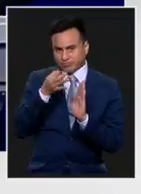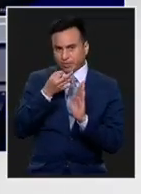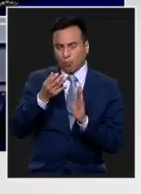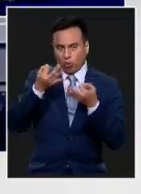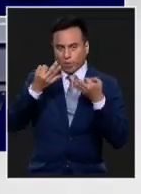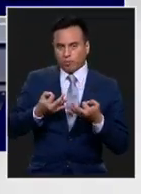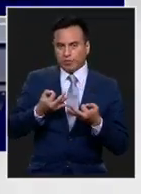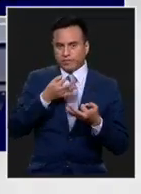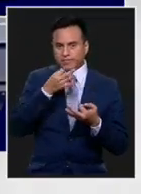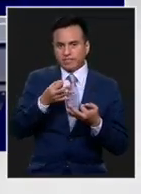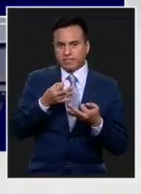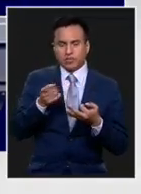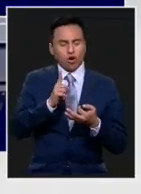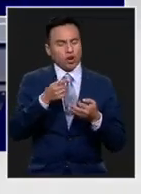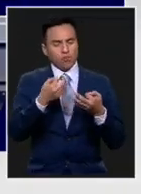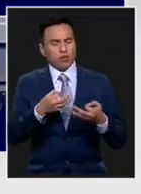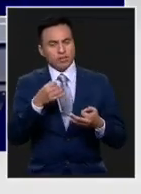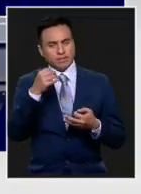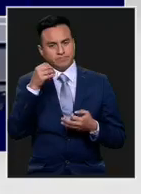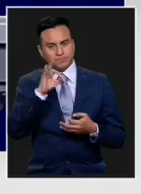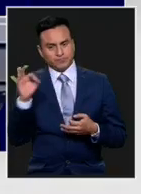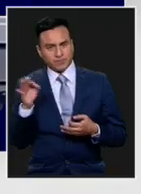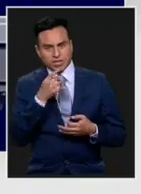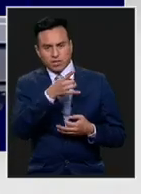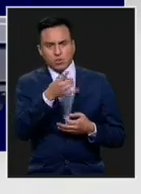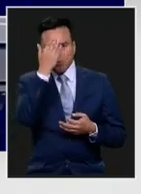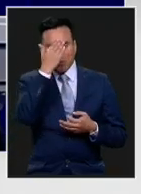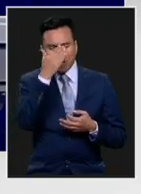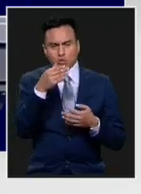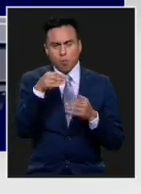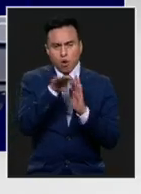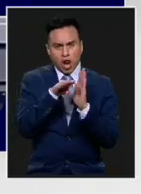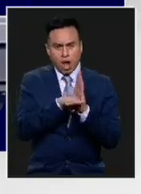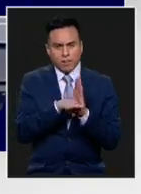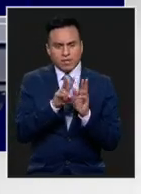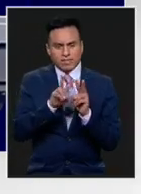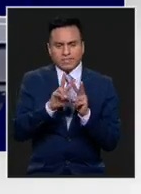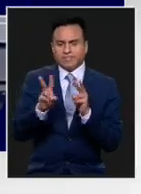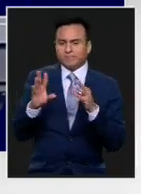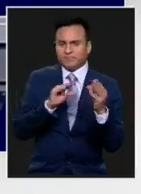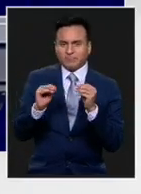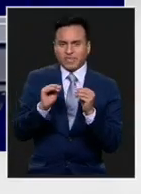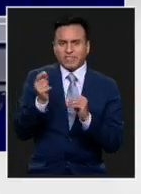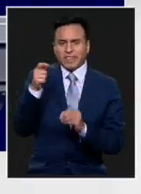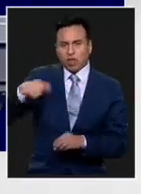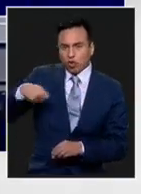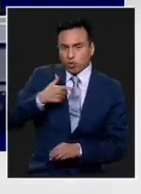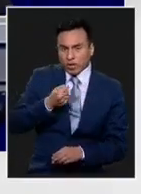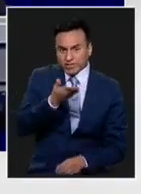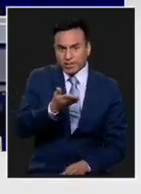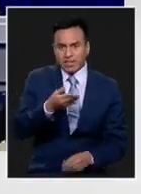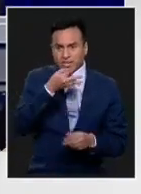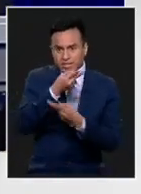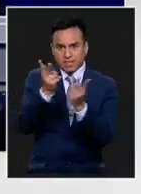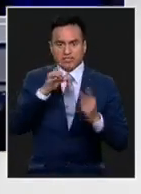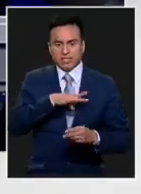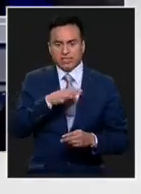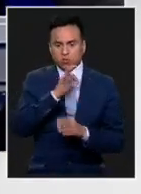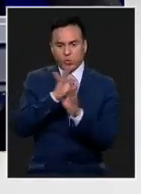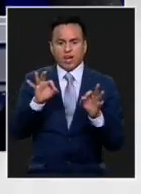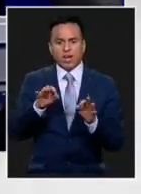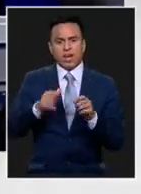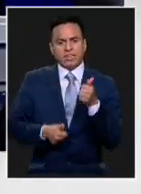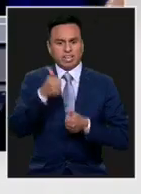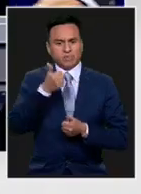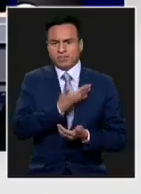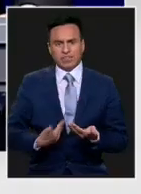responsable. Corresponde. Si tú preocupas de tu programa, si tú estás jugando al segundo lugar, quieres ser senador, reconócele a Chile que nunca has sido